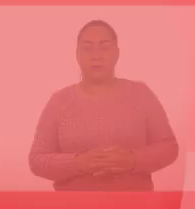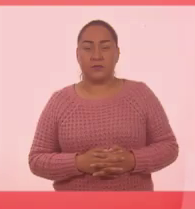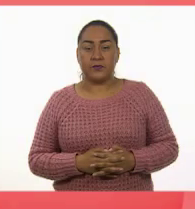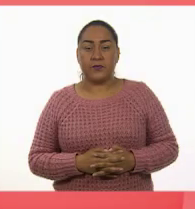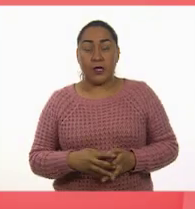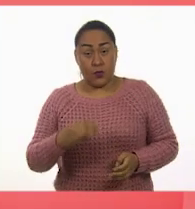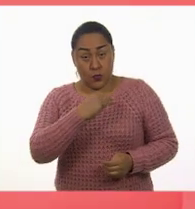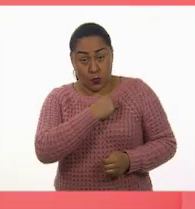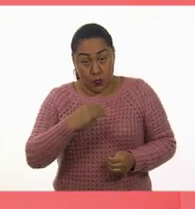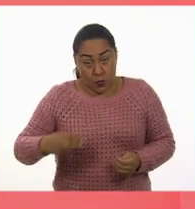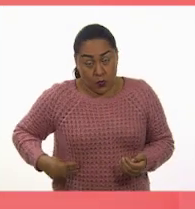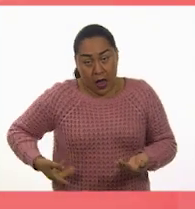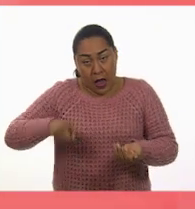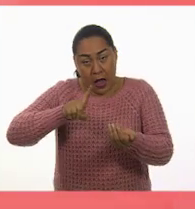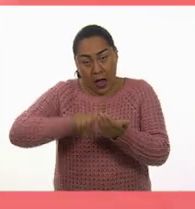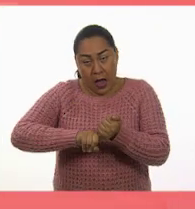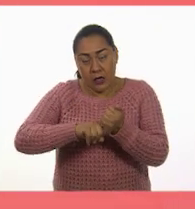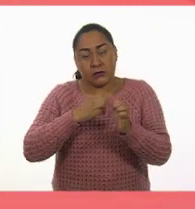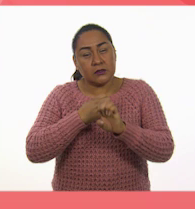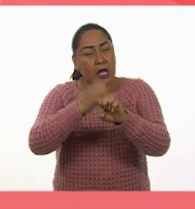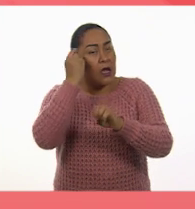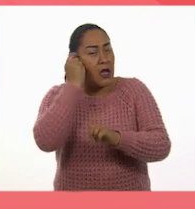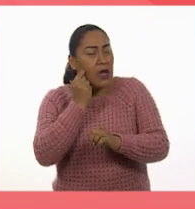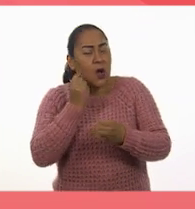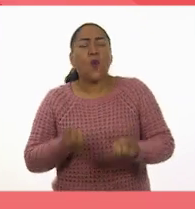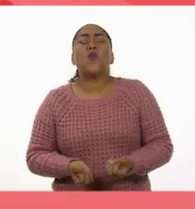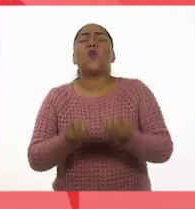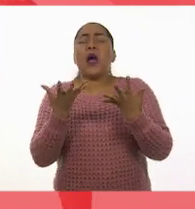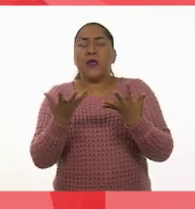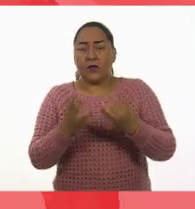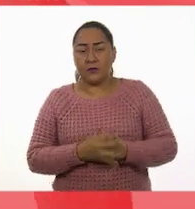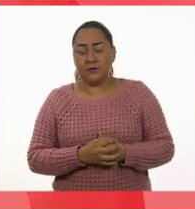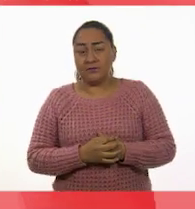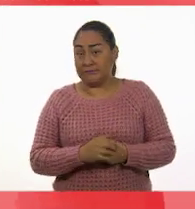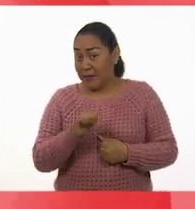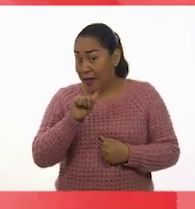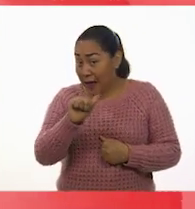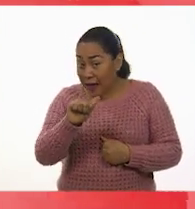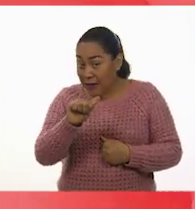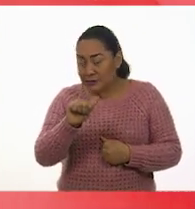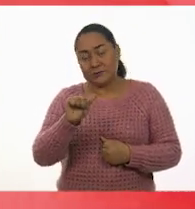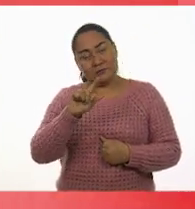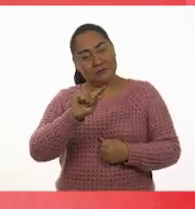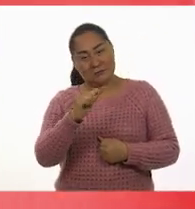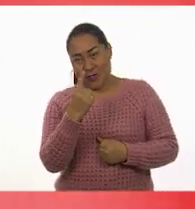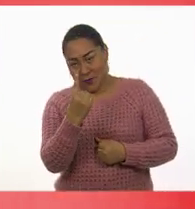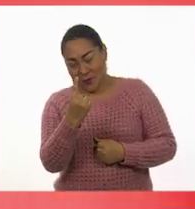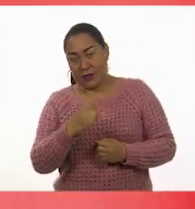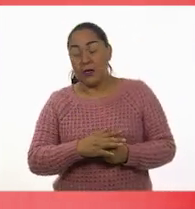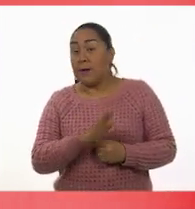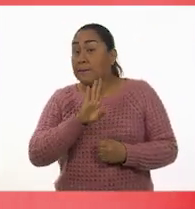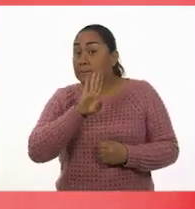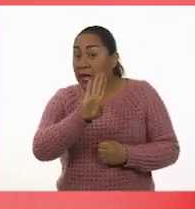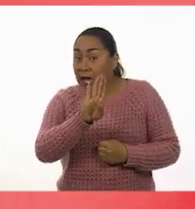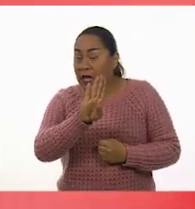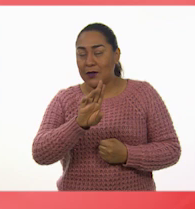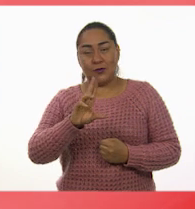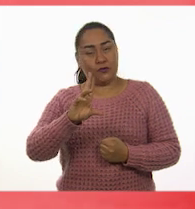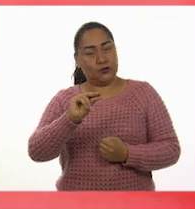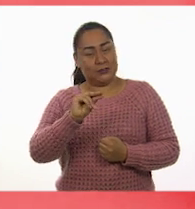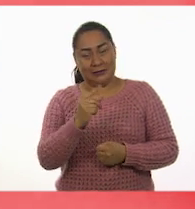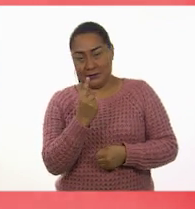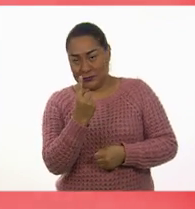¿Cuántos municipios conforman el estado de Guerrero? A, 71. B,